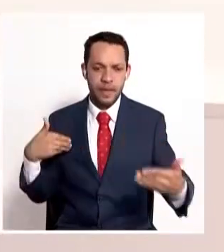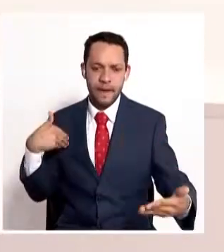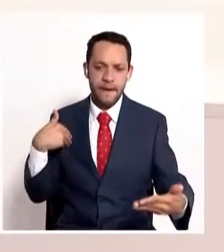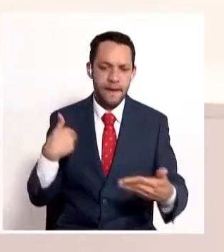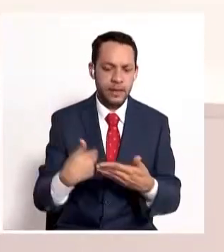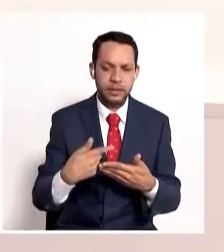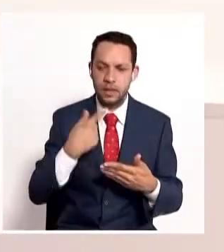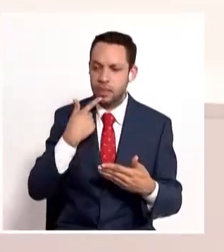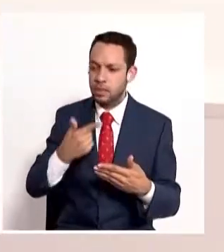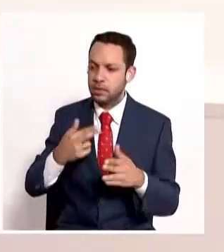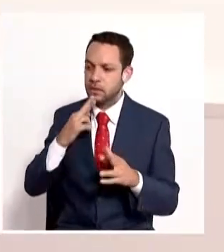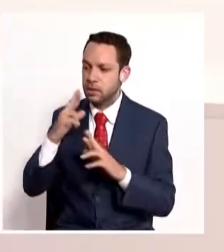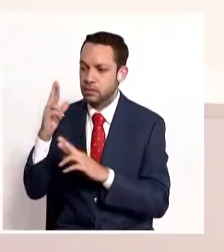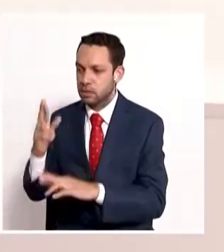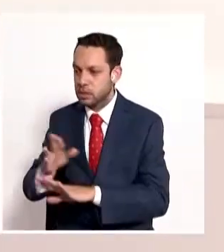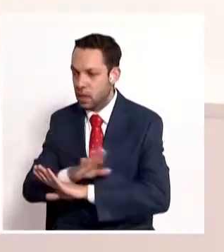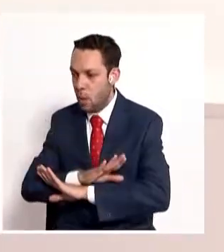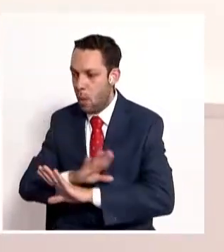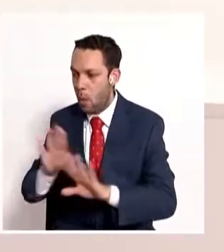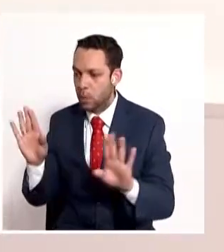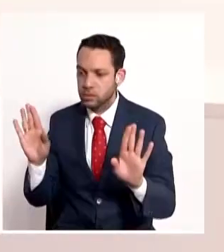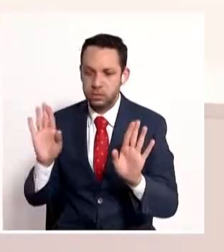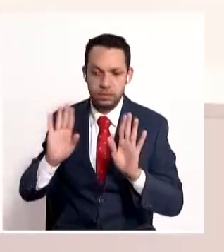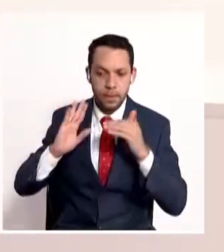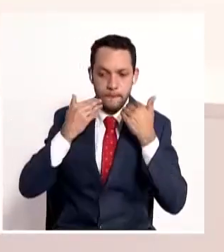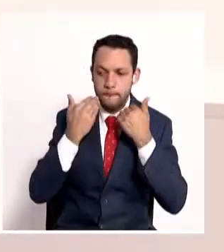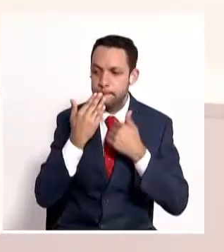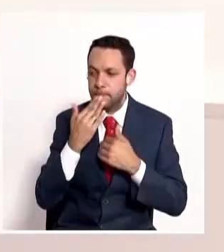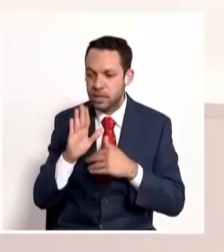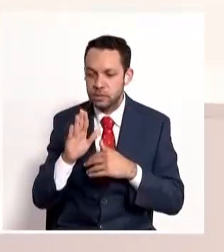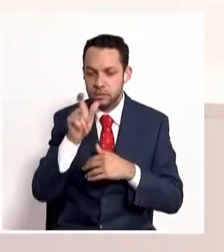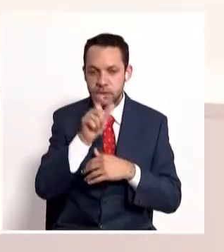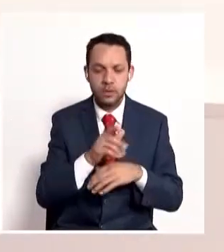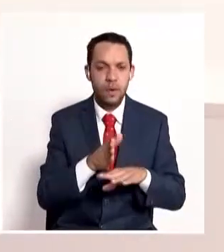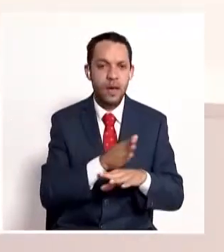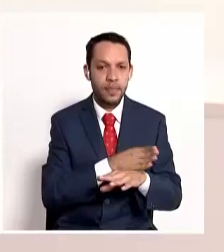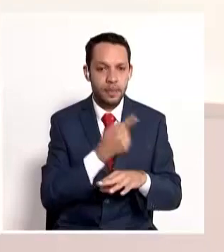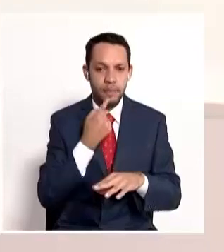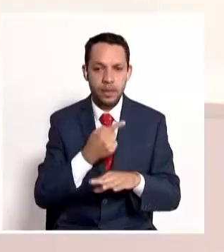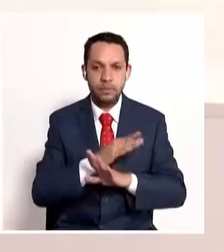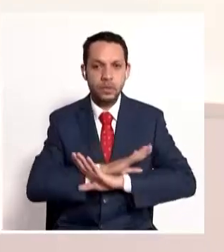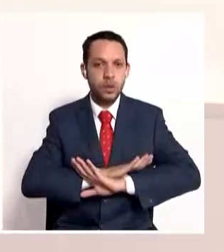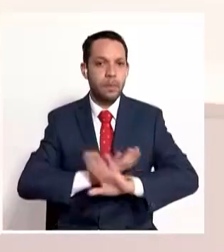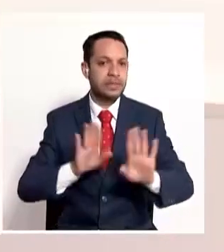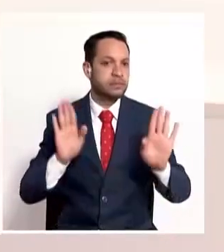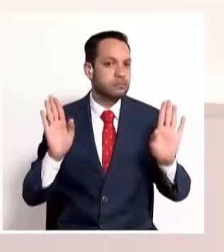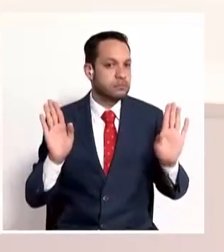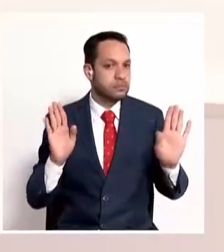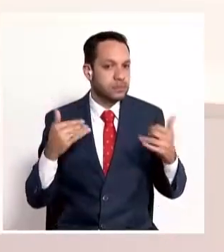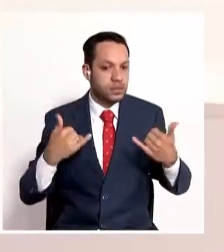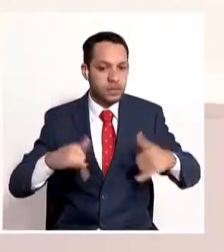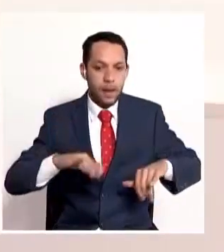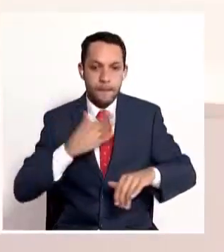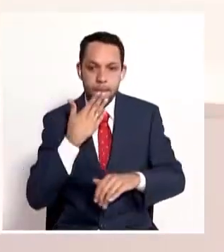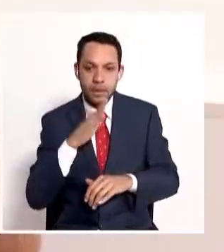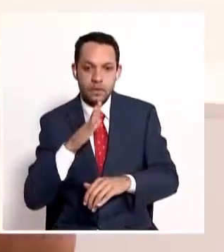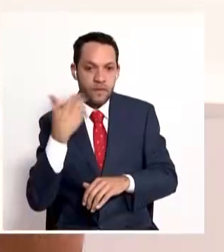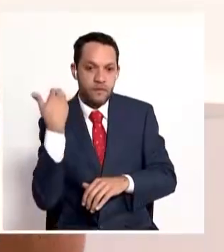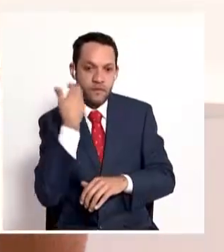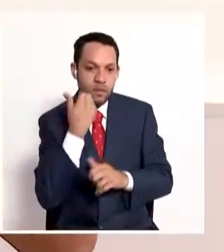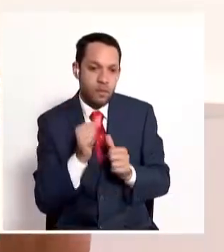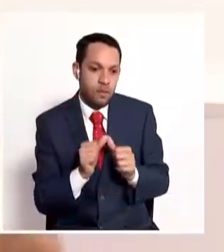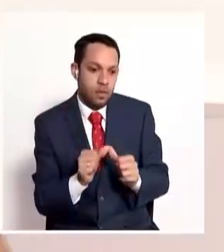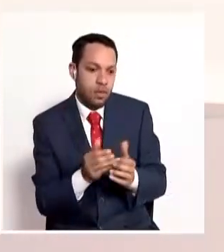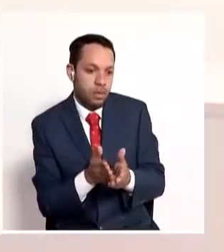no decirle al paciente a usted ya no hay nada más que hacerle como la televidente que nos está sufriendo ahora fue que me dio aunque ya no hay nada que hacer pues me